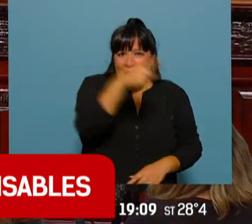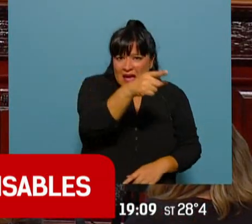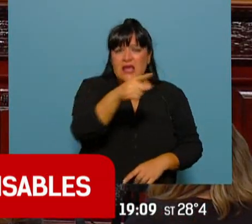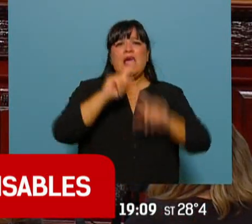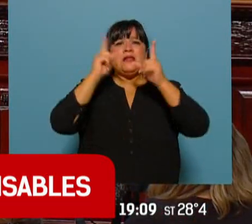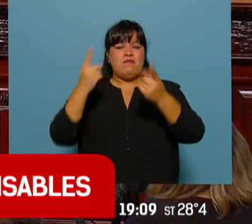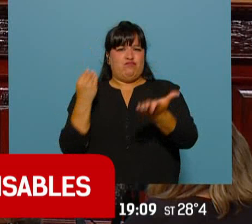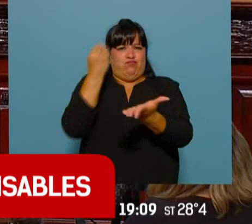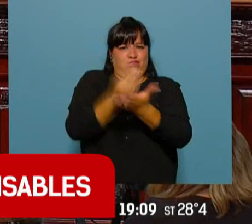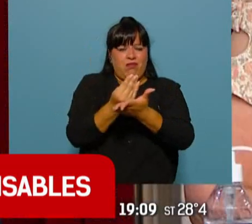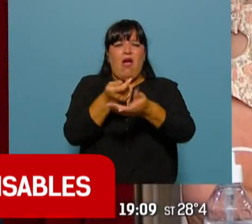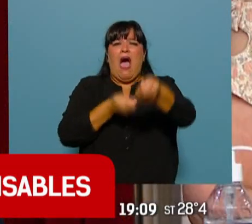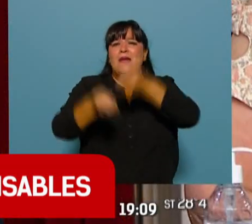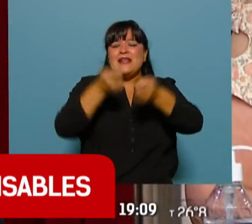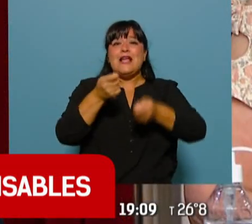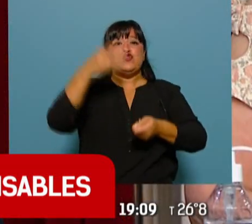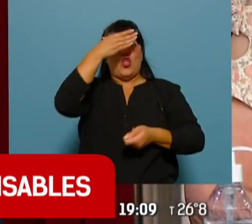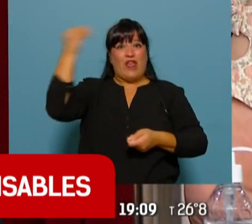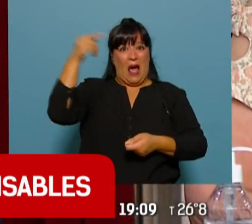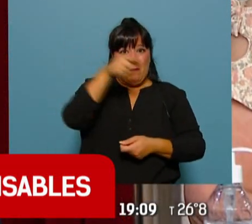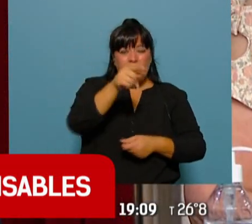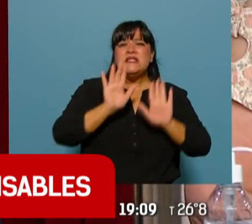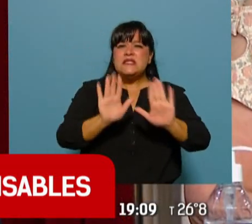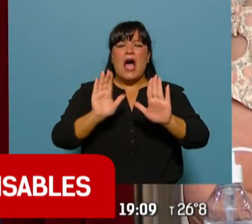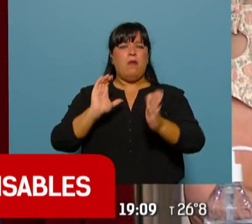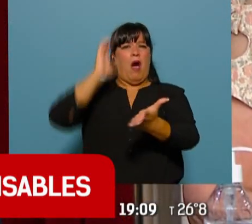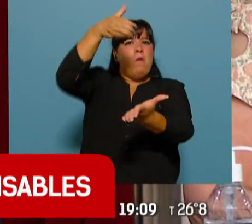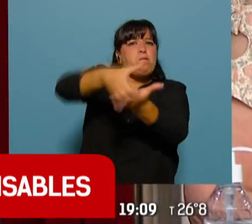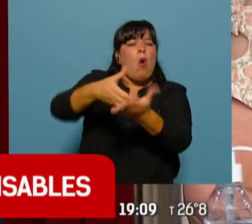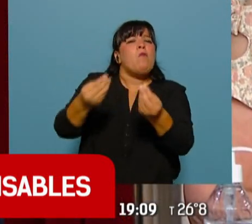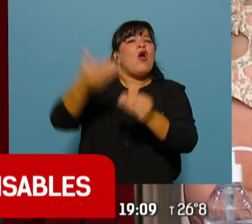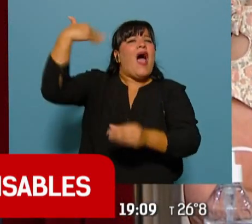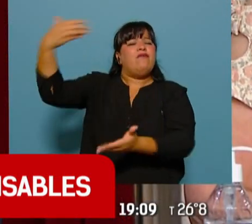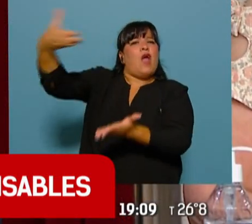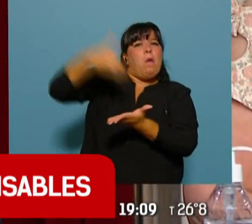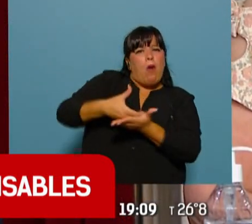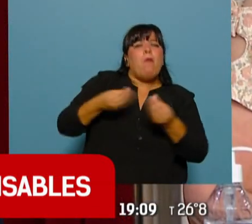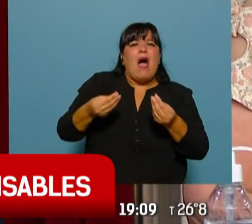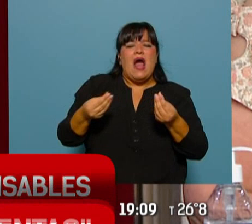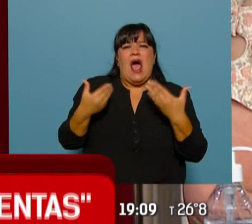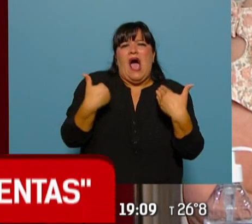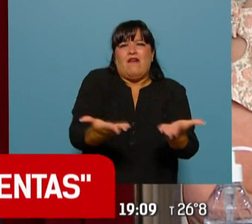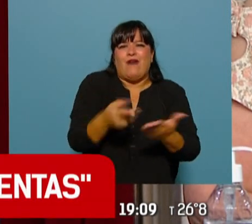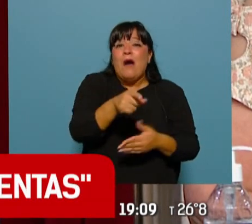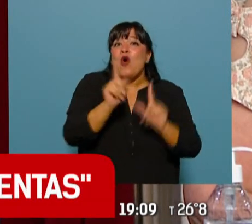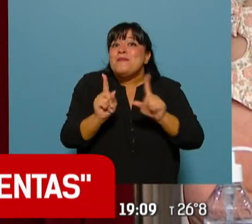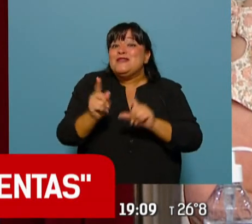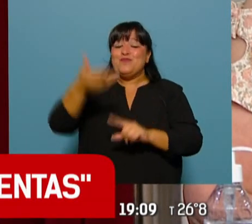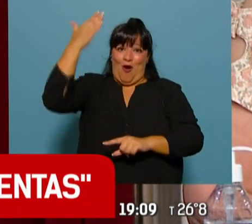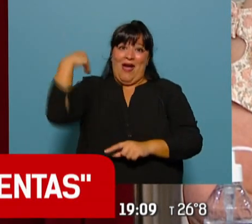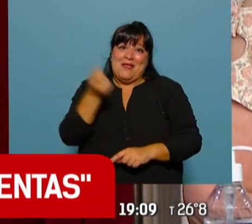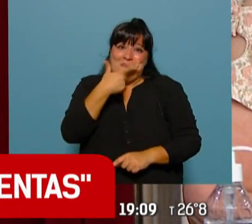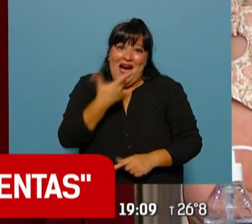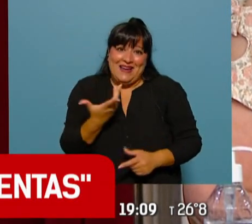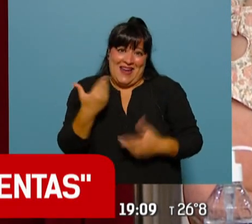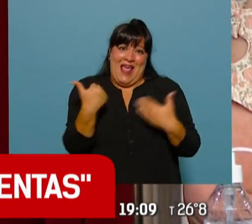representación de la administración Trump, impulsó el otorgamiento de semejante crédito para favorecer al entonces presidente